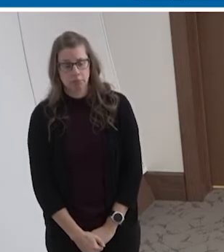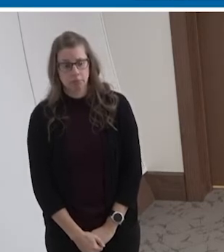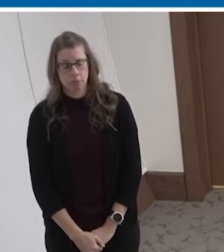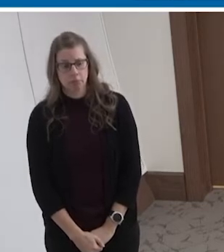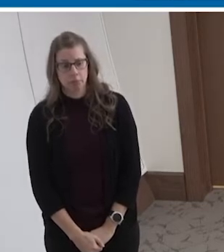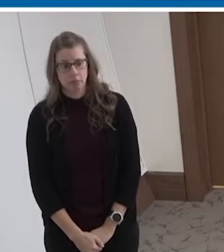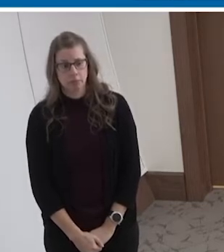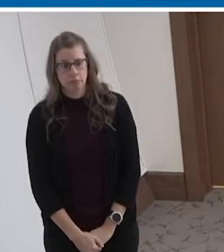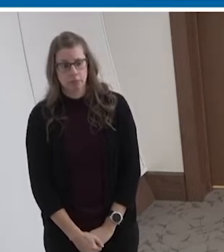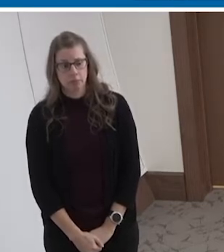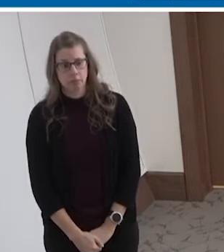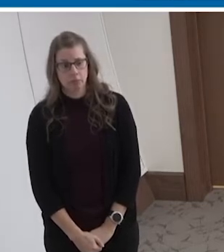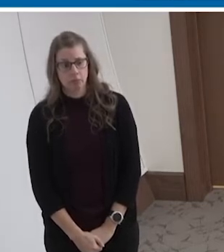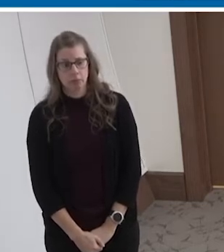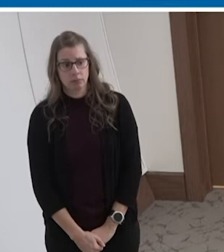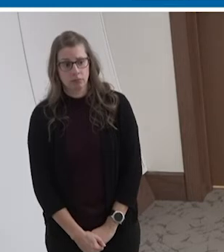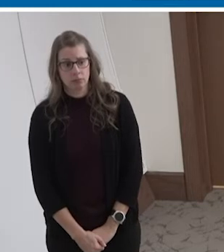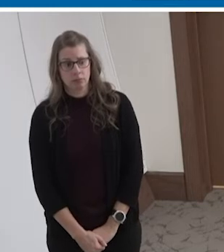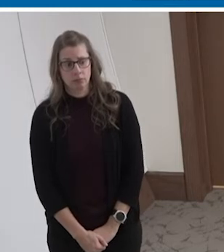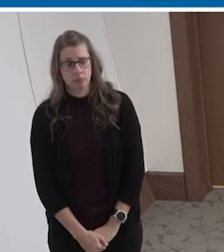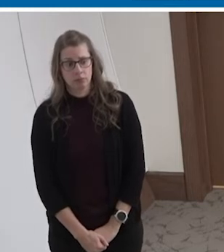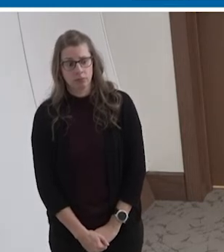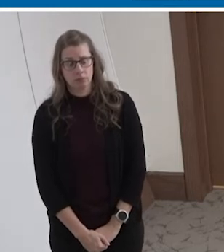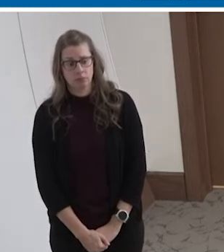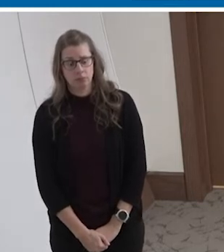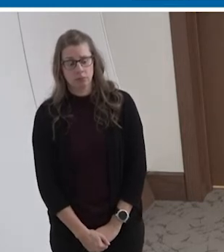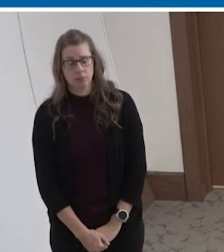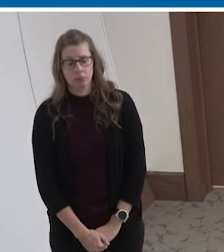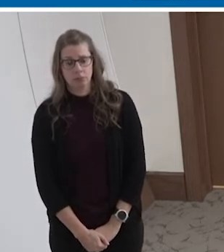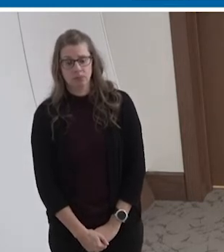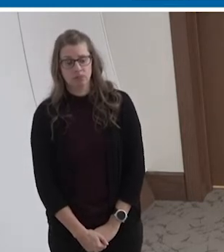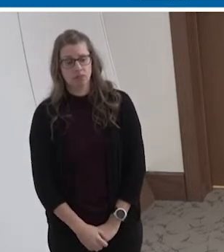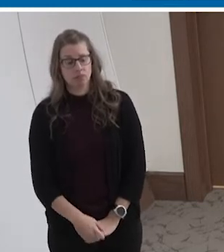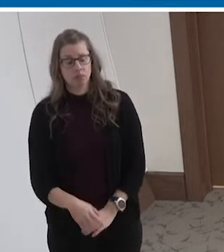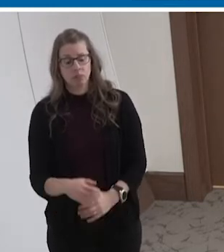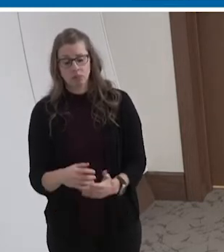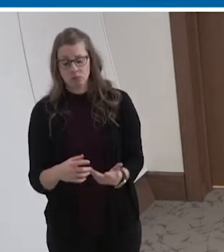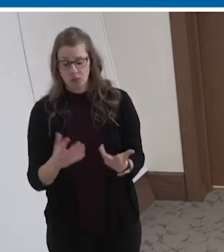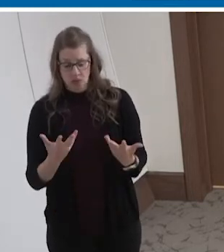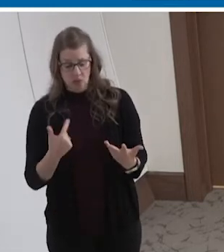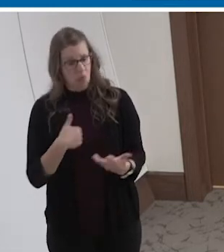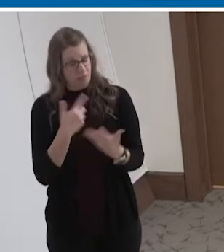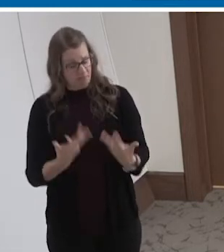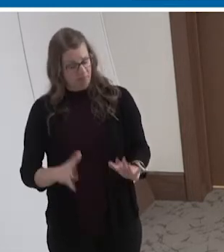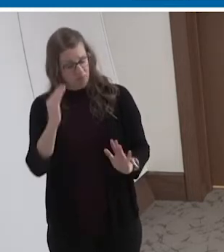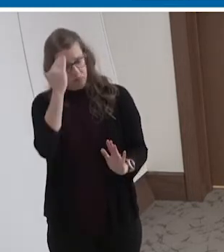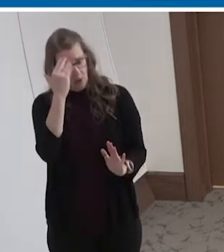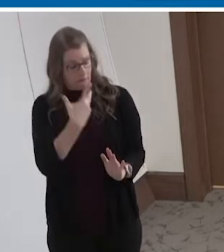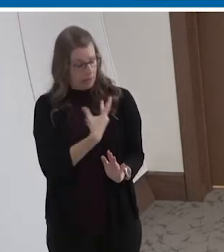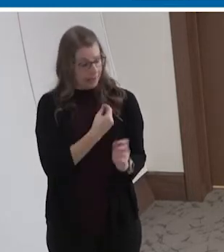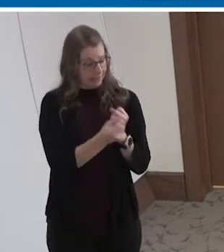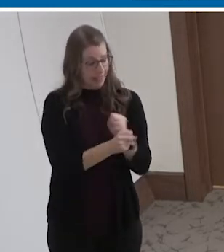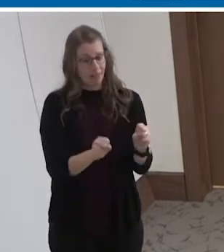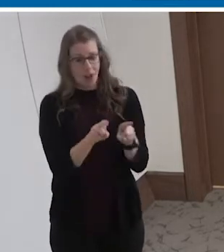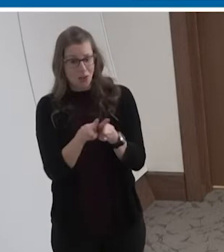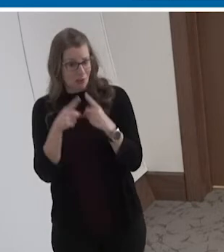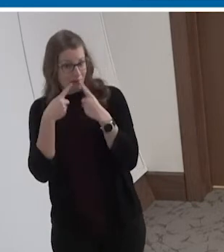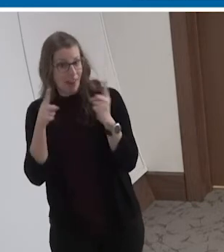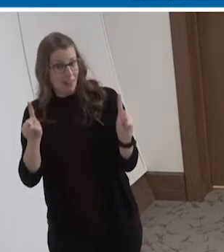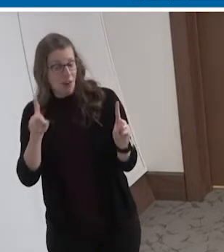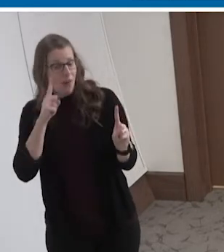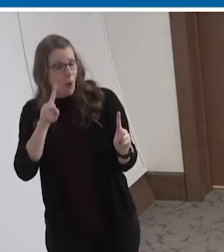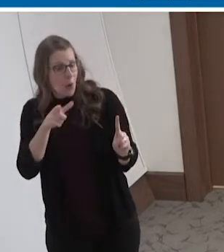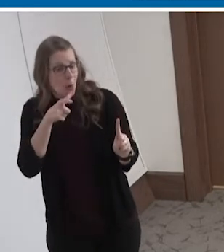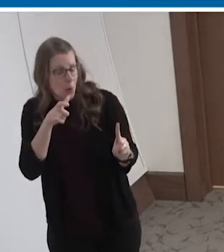determinar los resultados de la vacuna. And so we know the vaccine is both safe and effective for